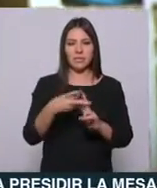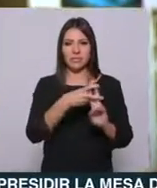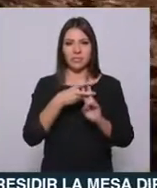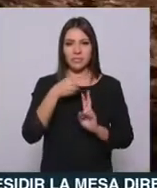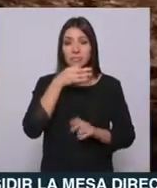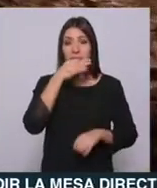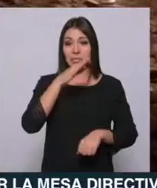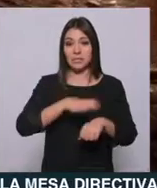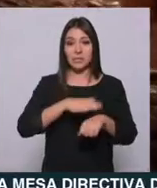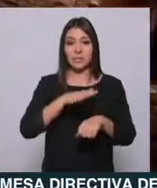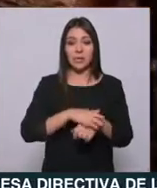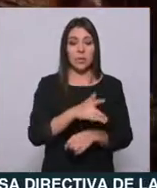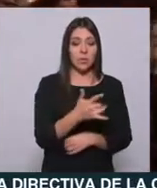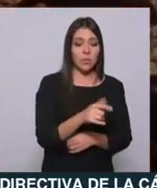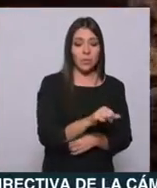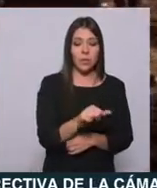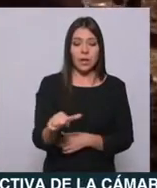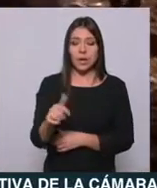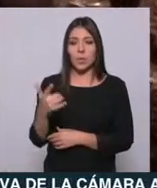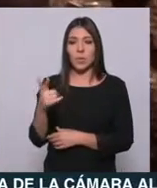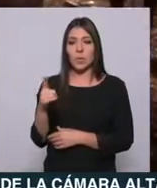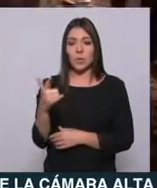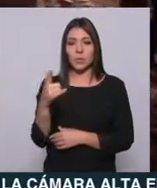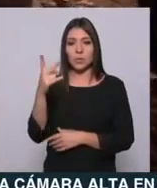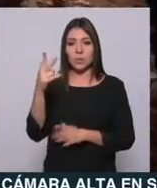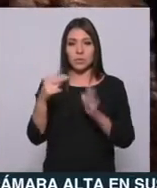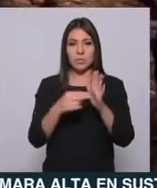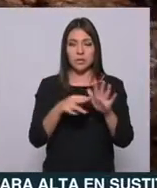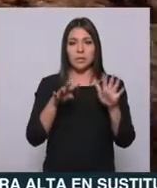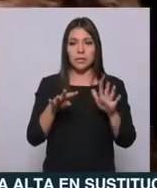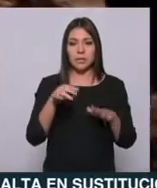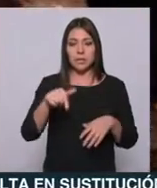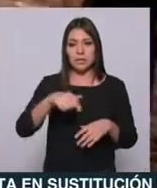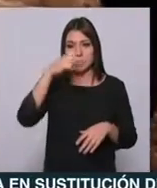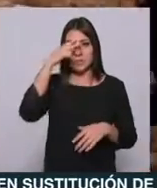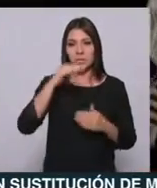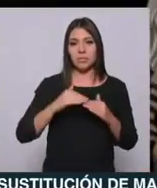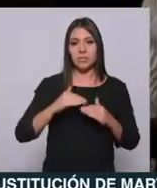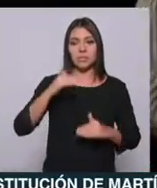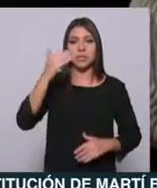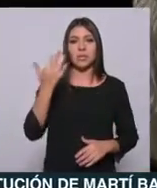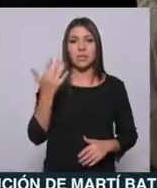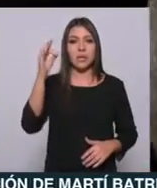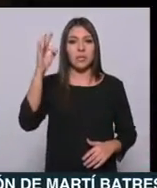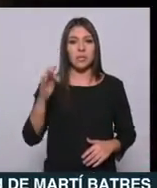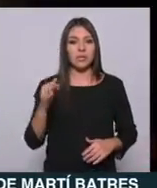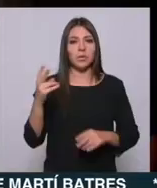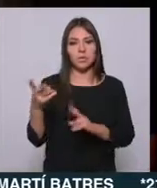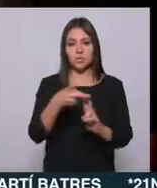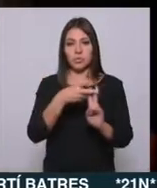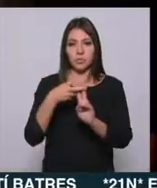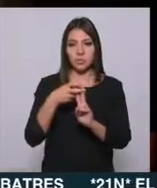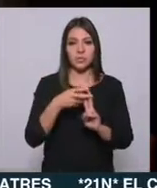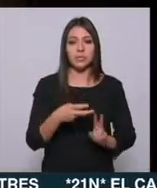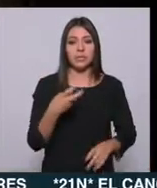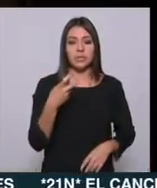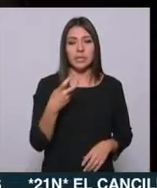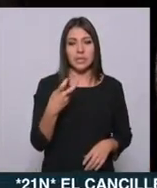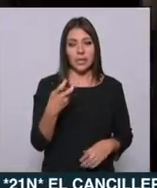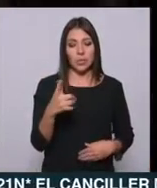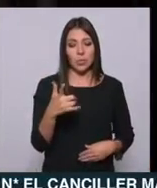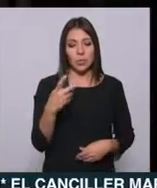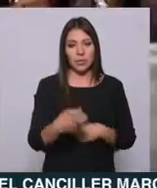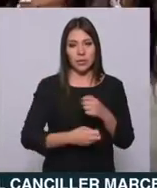cifras, de junio a julio de 2019 las víctimas de secuestro en México se incrementaron hasta en un 50%. En julio del presente año se